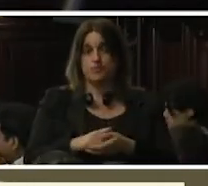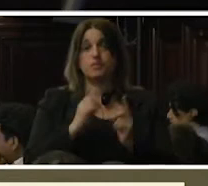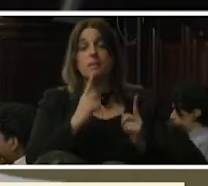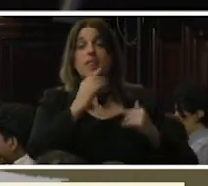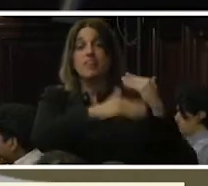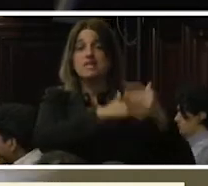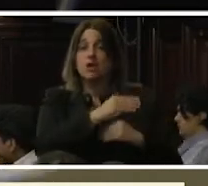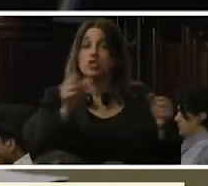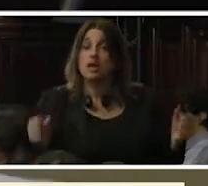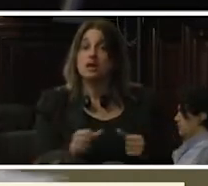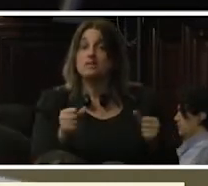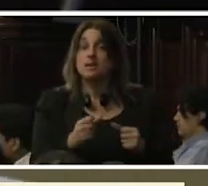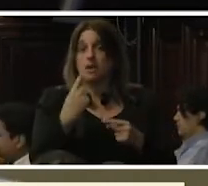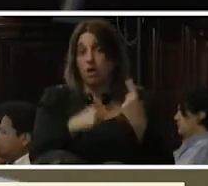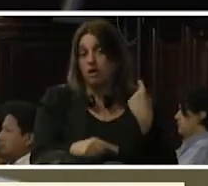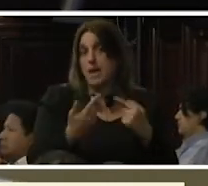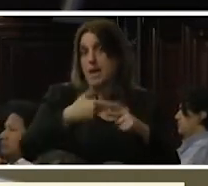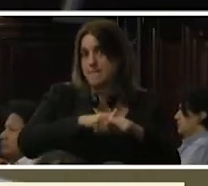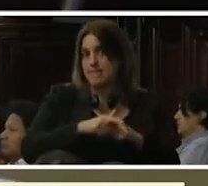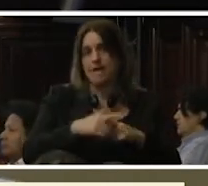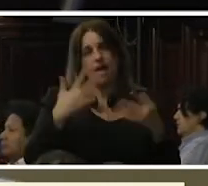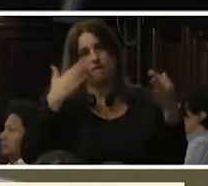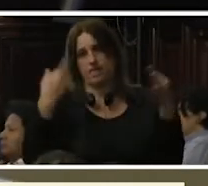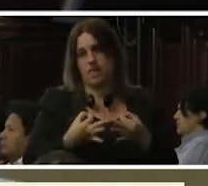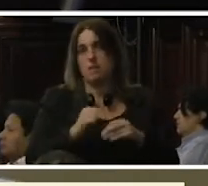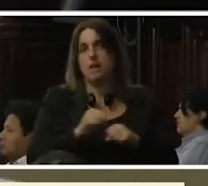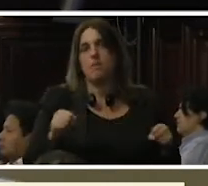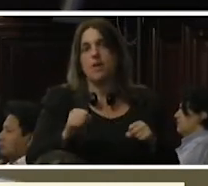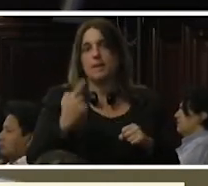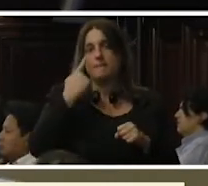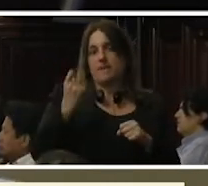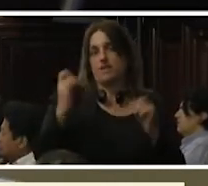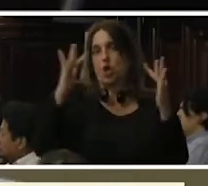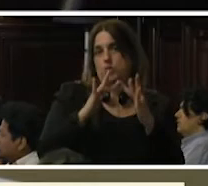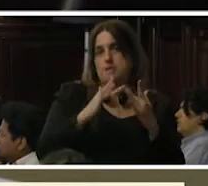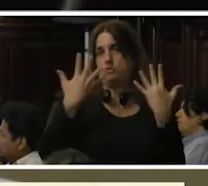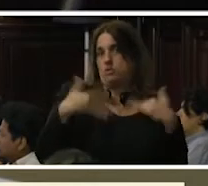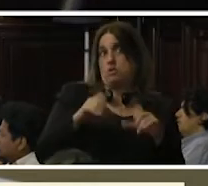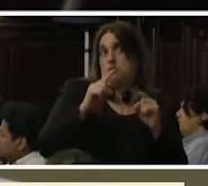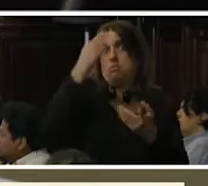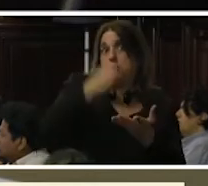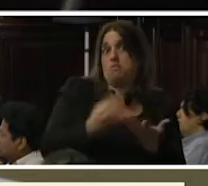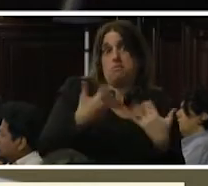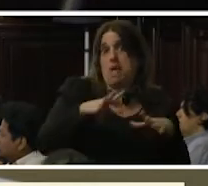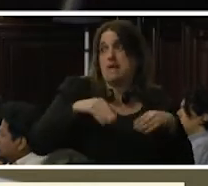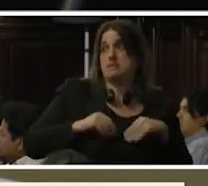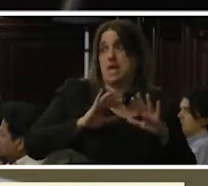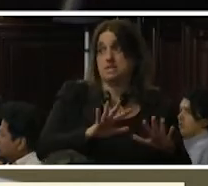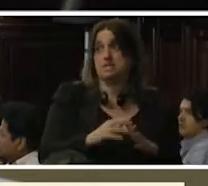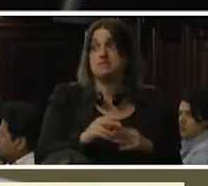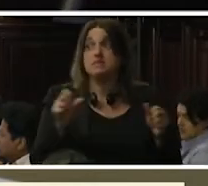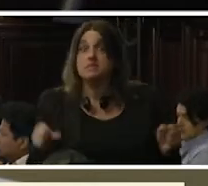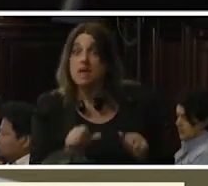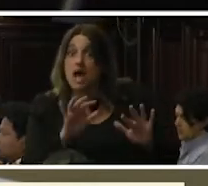e implementar instrumentos y mecanismos efectivos para prevenir contactos no deseados por dichos pueblos. Si estos se dieran,